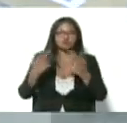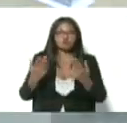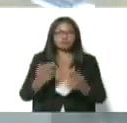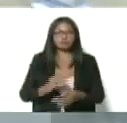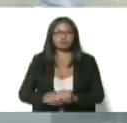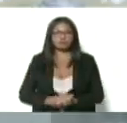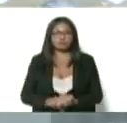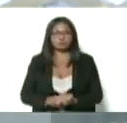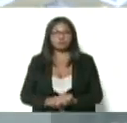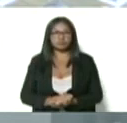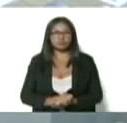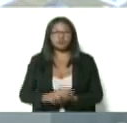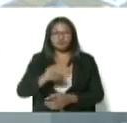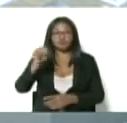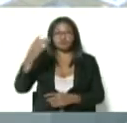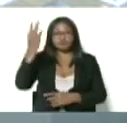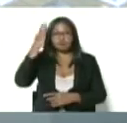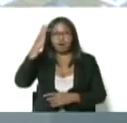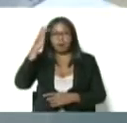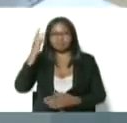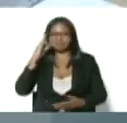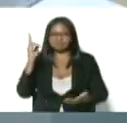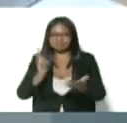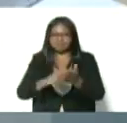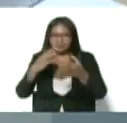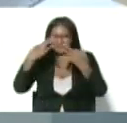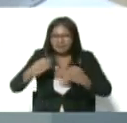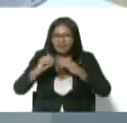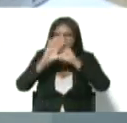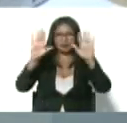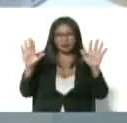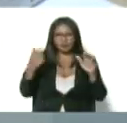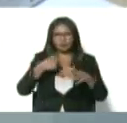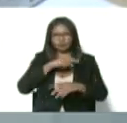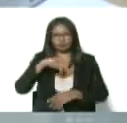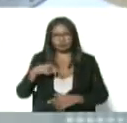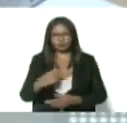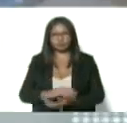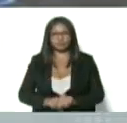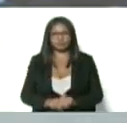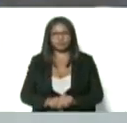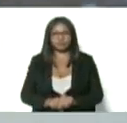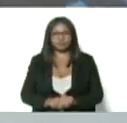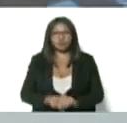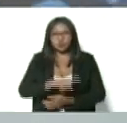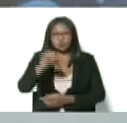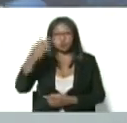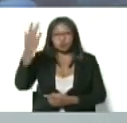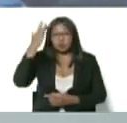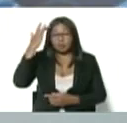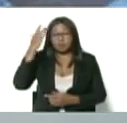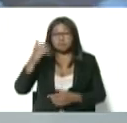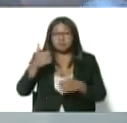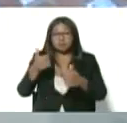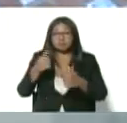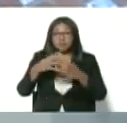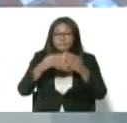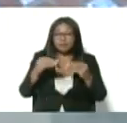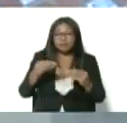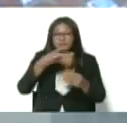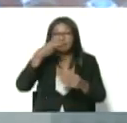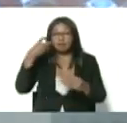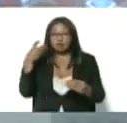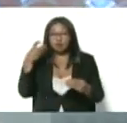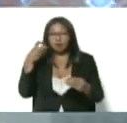lo sabe muy bien ellos lo saben perfectamente bien y lo sabe muy bien el resto de la droga que